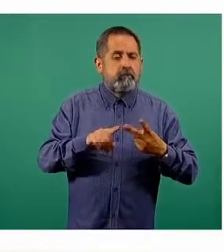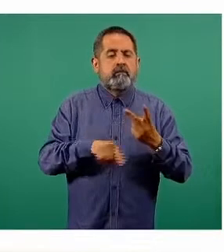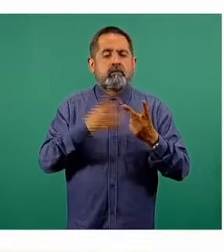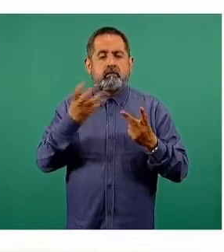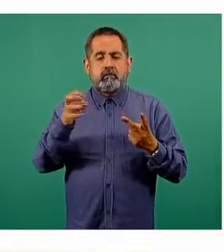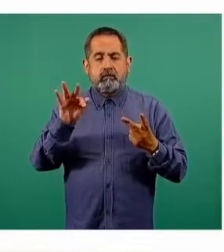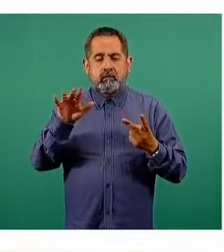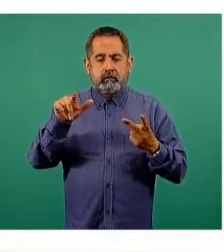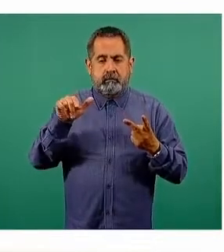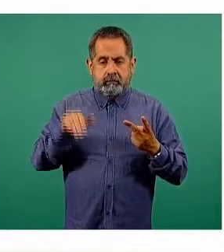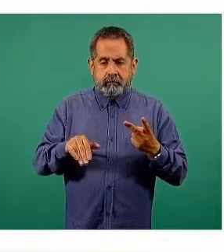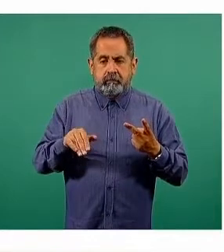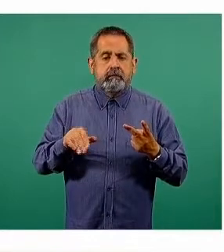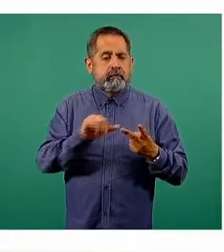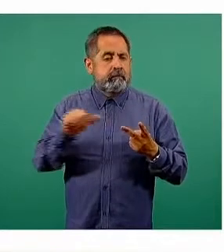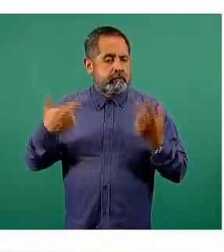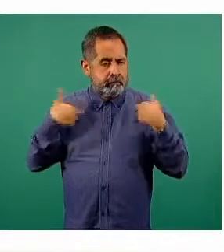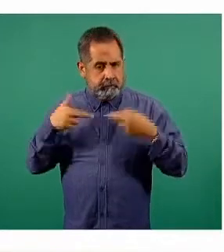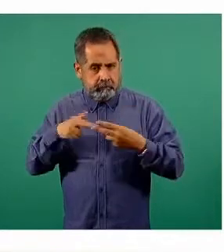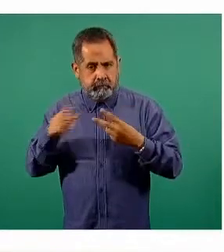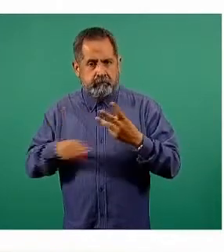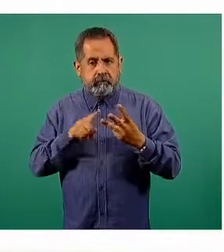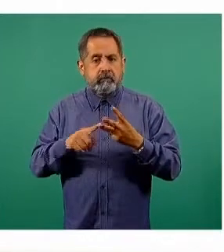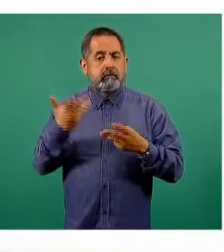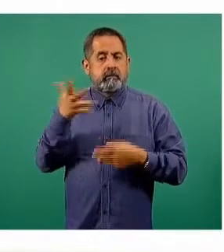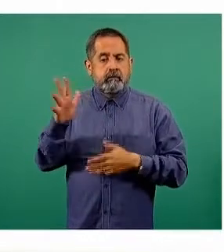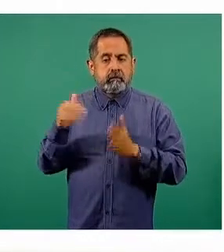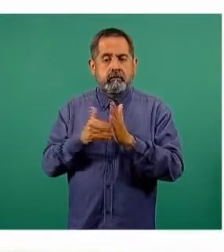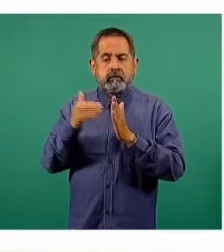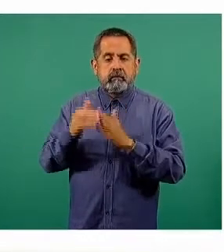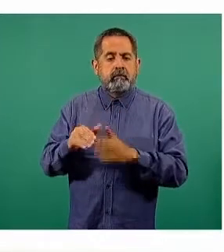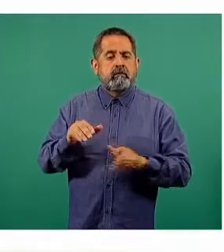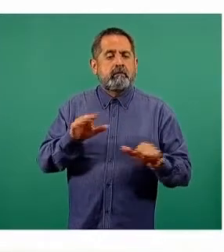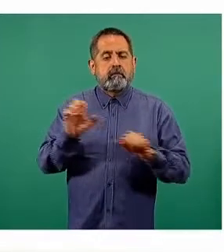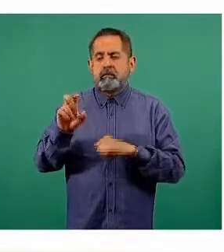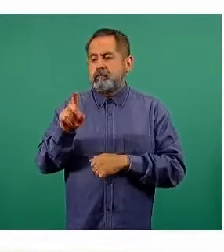447,000 del personal educativo y